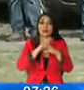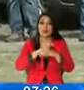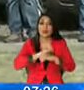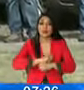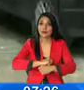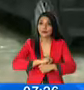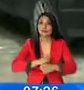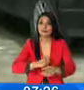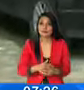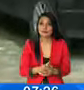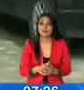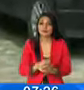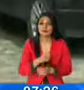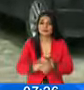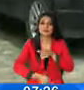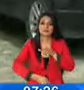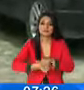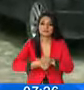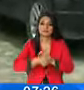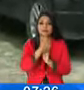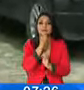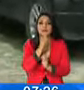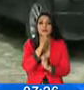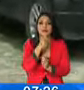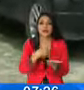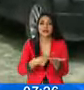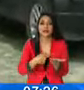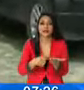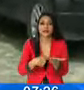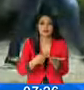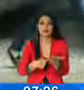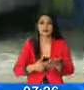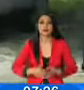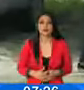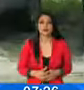realizó de forma reservada a puerta cerrada, informó Héctor Romero.